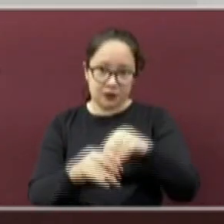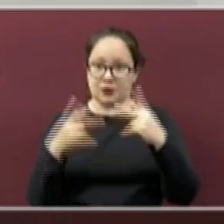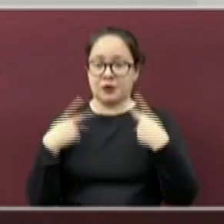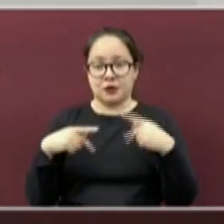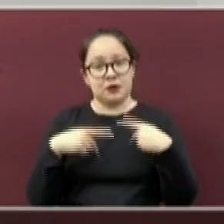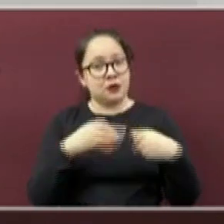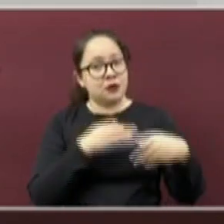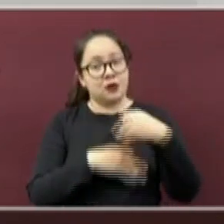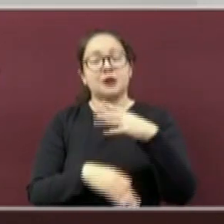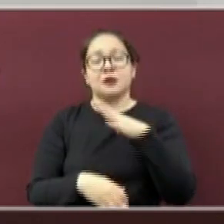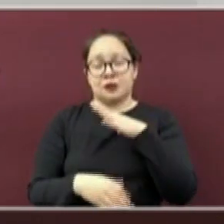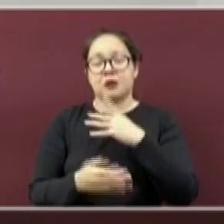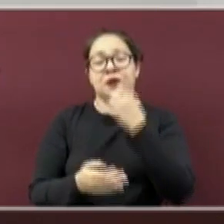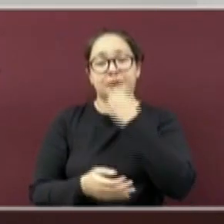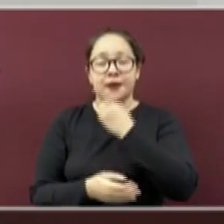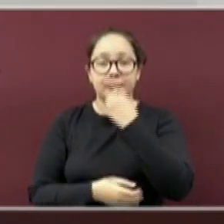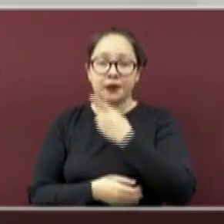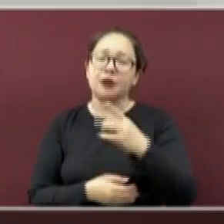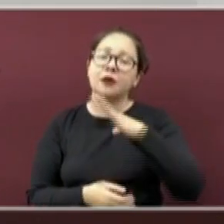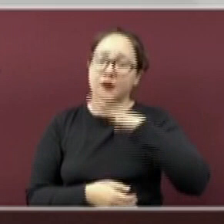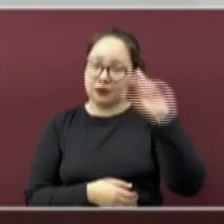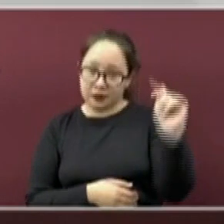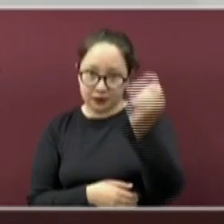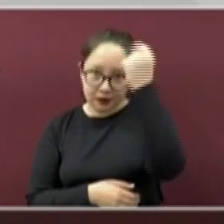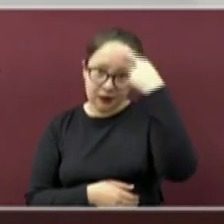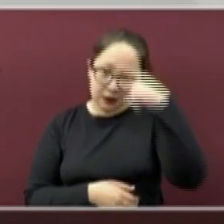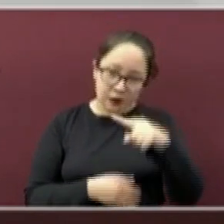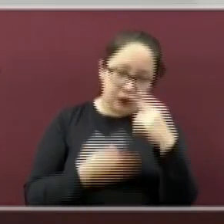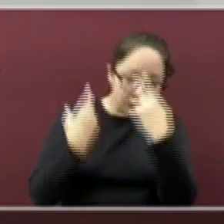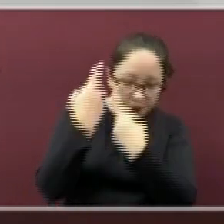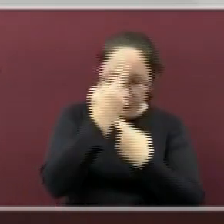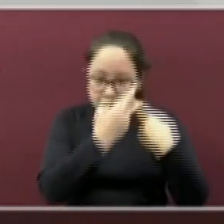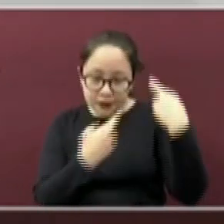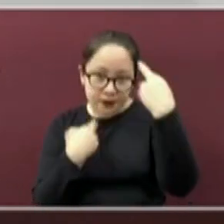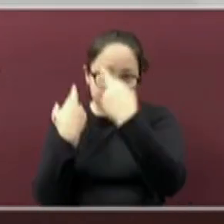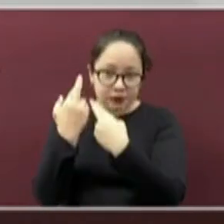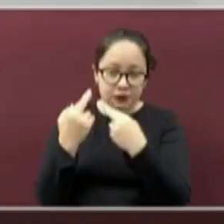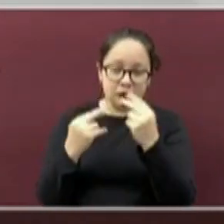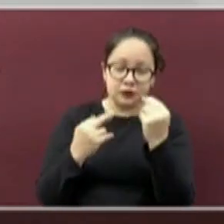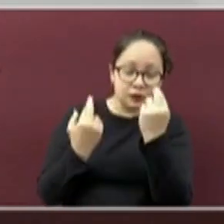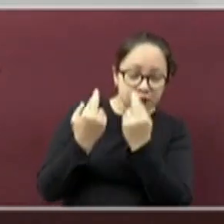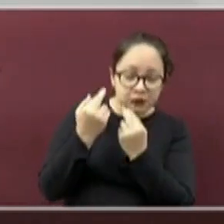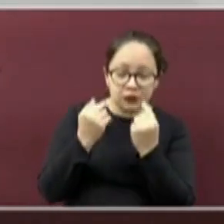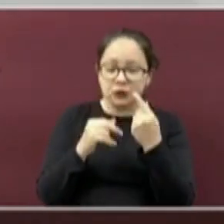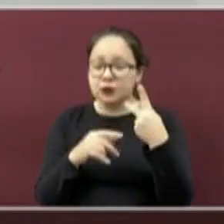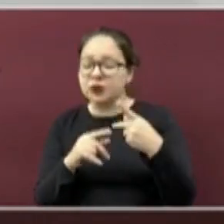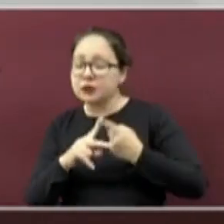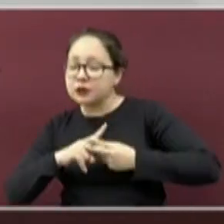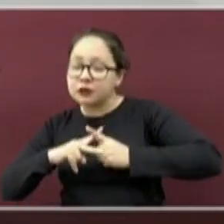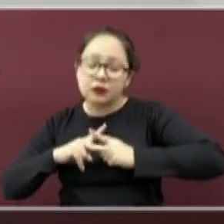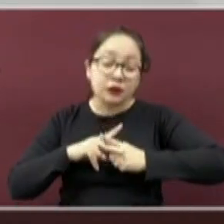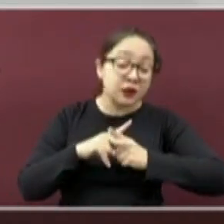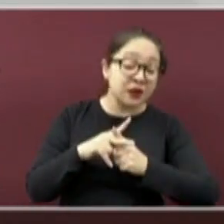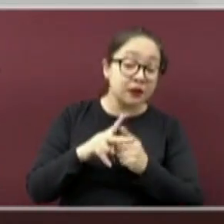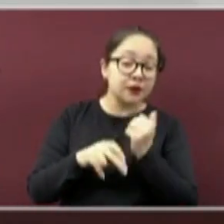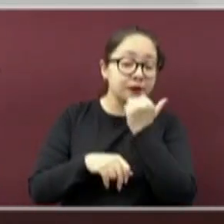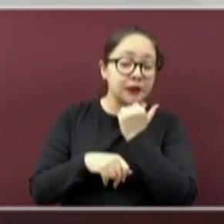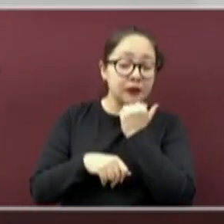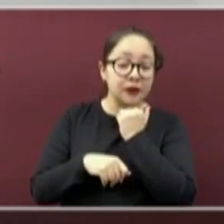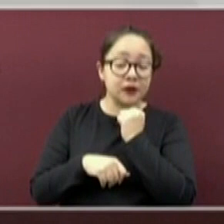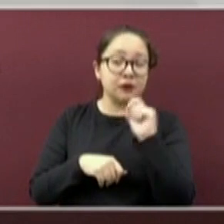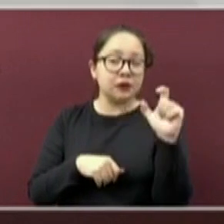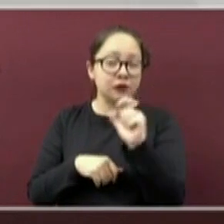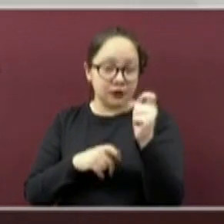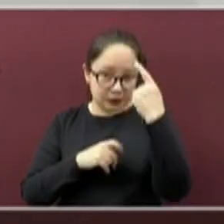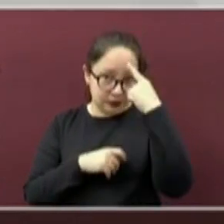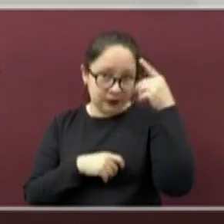diabetes. Tenemos tecnología para su seguimiento, con tiras reactivas que miden su glucosa no de ese momento, sino